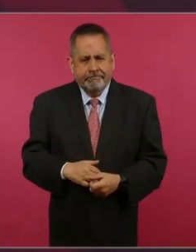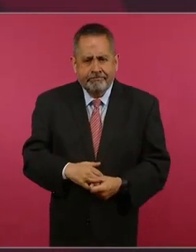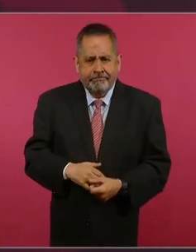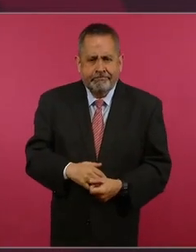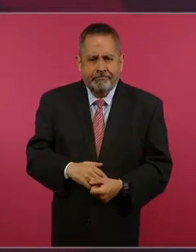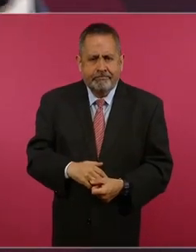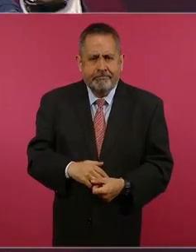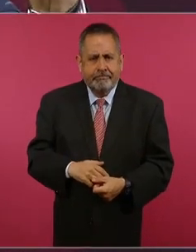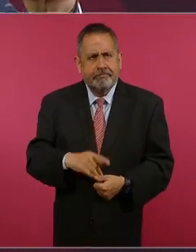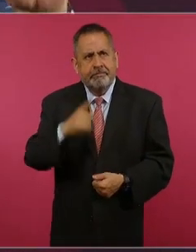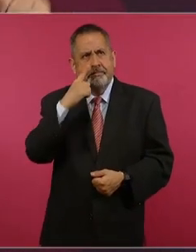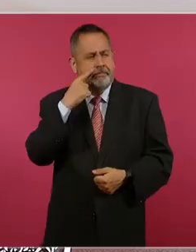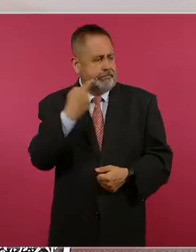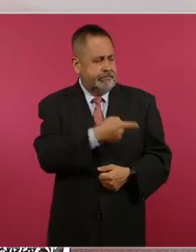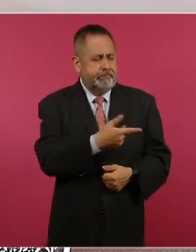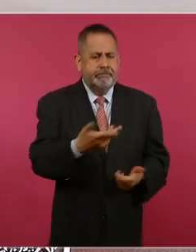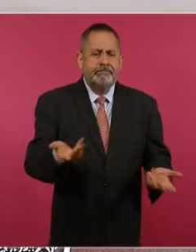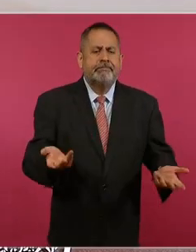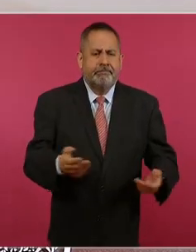Mira,